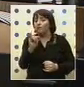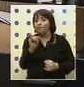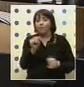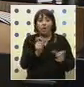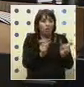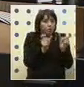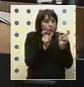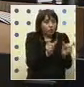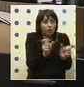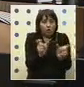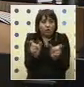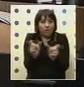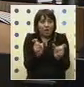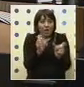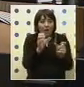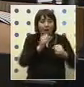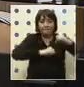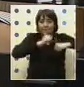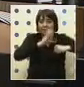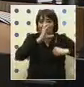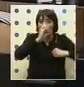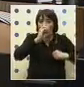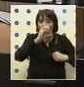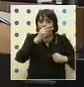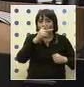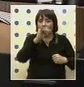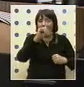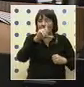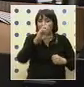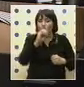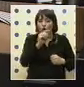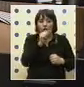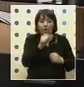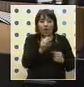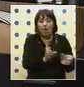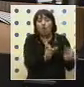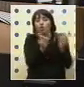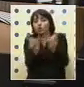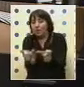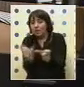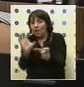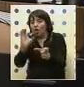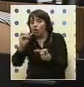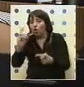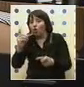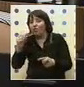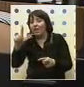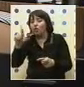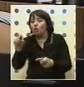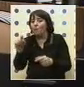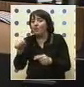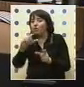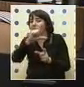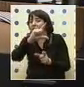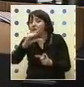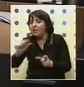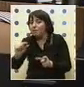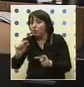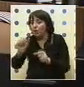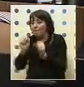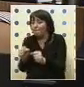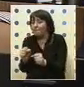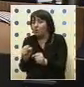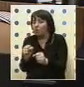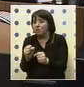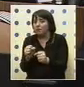fiscalizará a Cochilco y este último es el ente fiscalizador de NAMI y Codelco. Por ende, disminuirán las posibilidades de